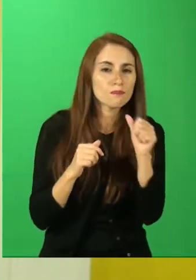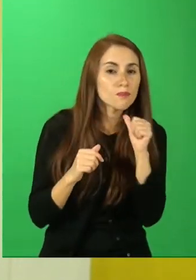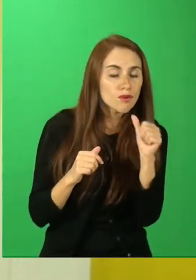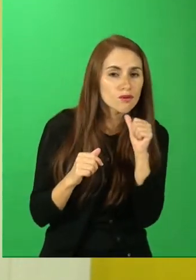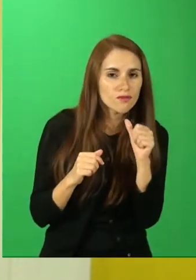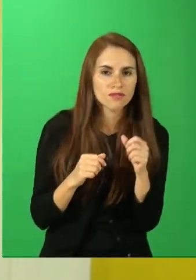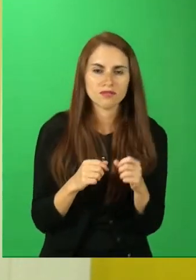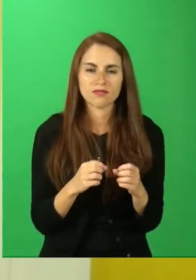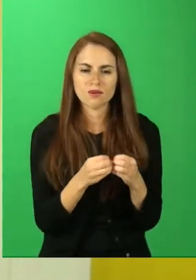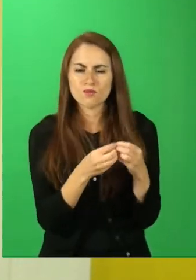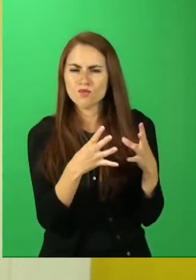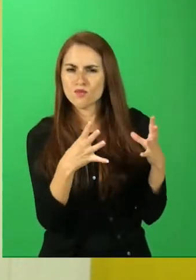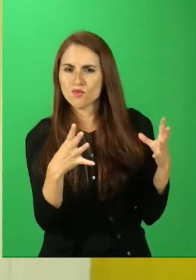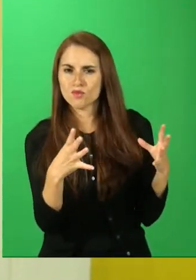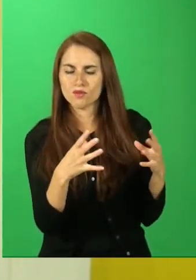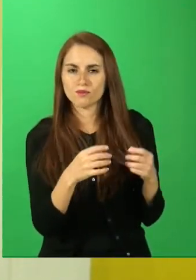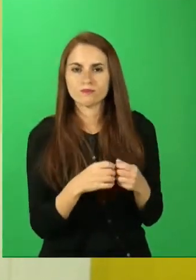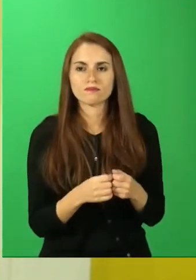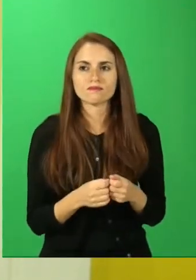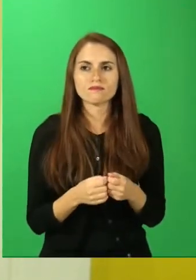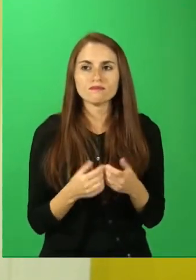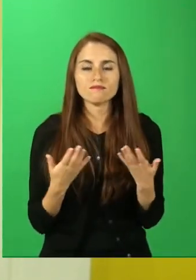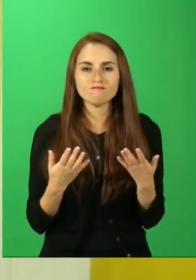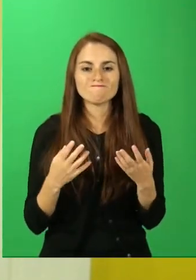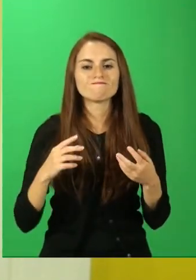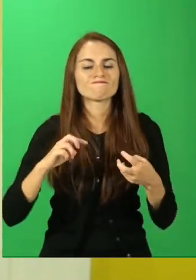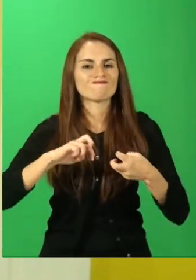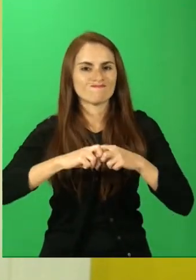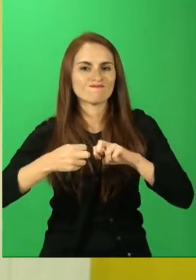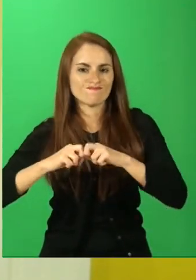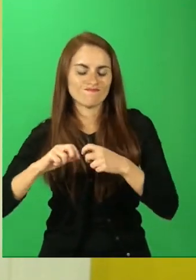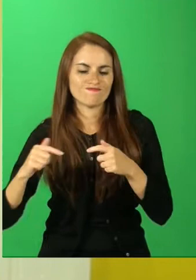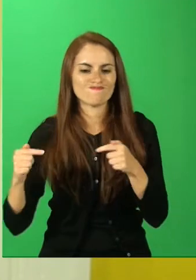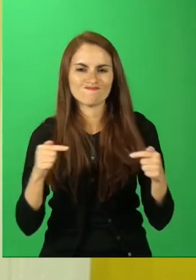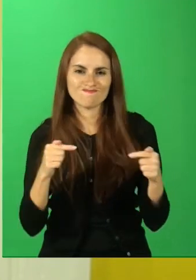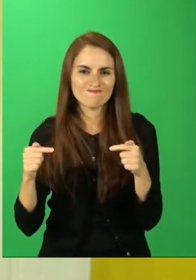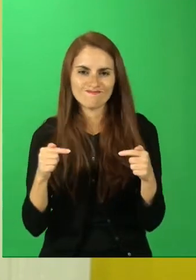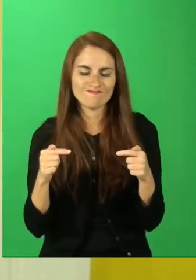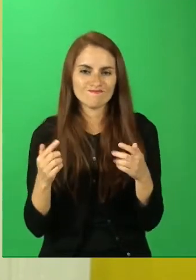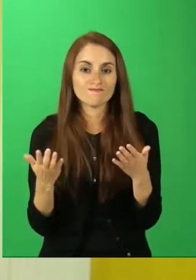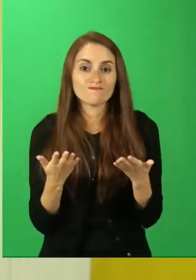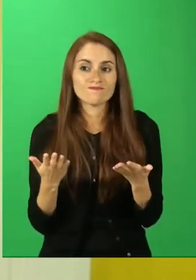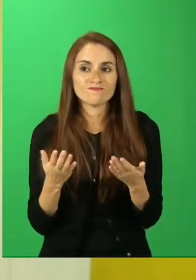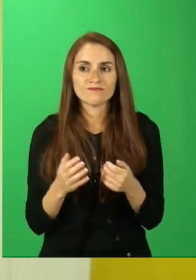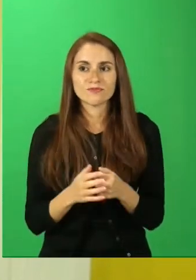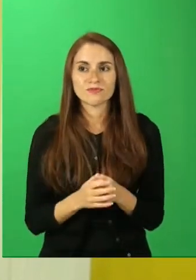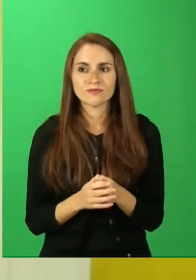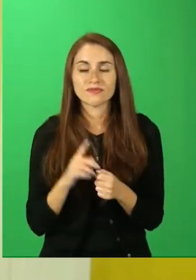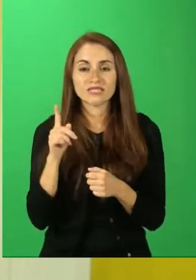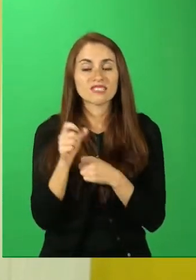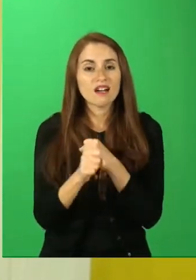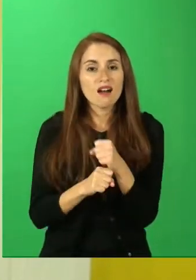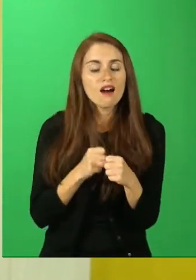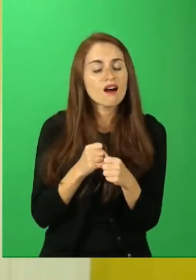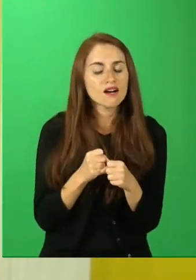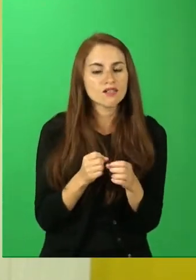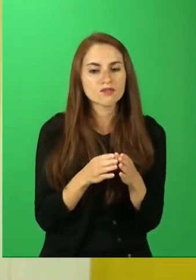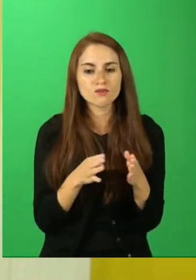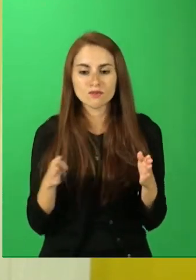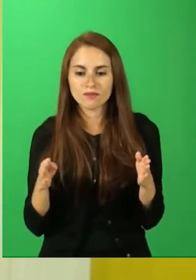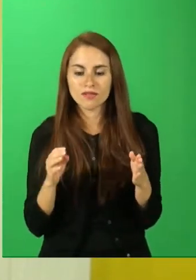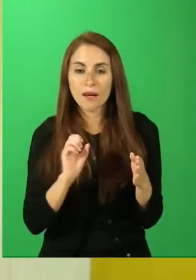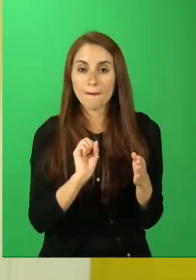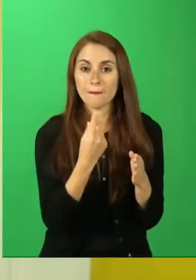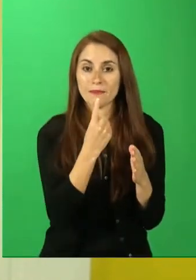Esta situación genera conflictos. Para la época que estamos estudiando, la Primera Guerra Mundial